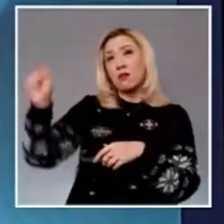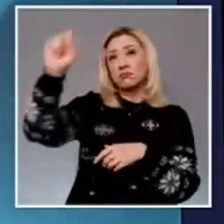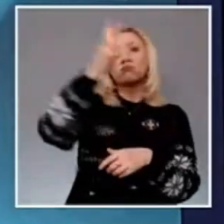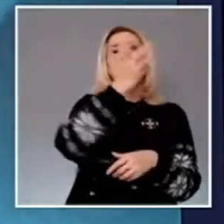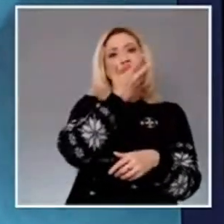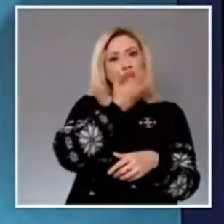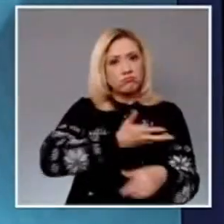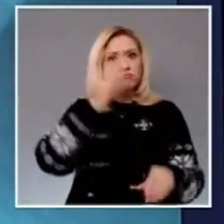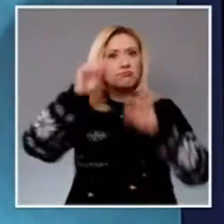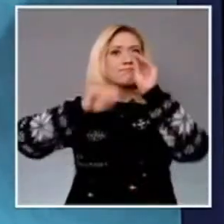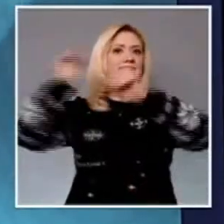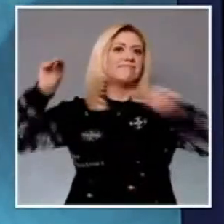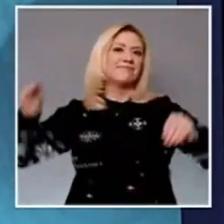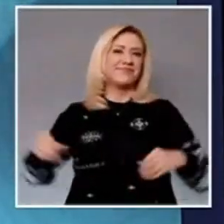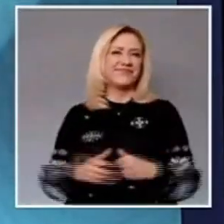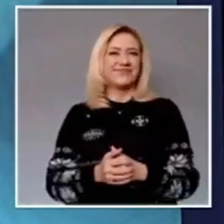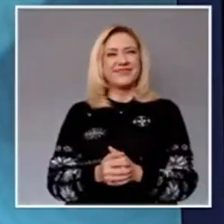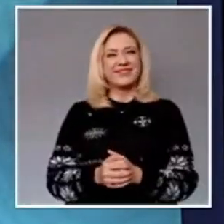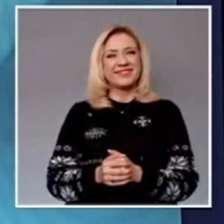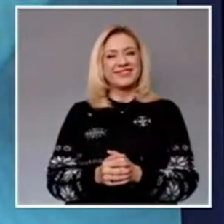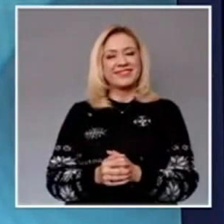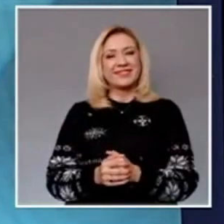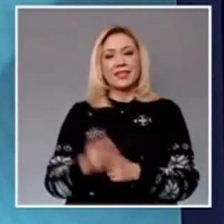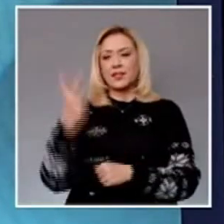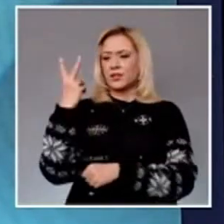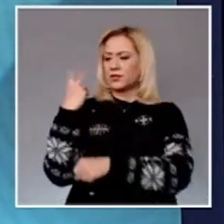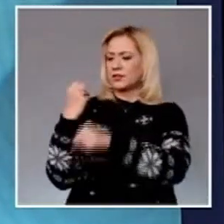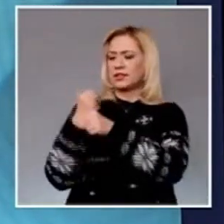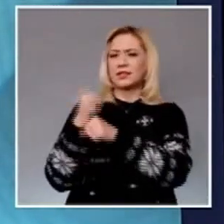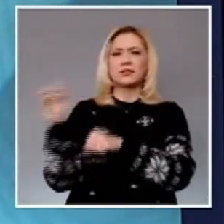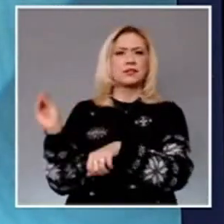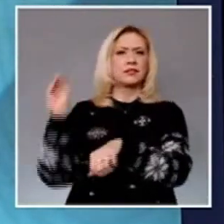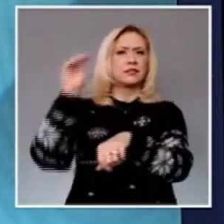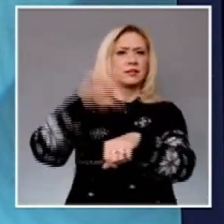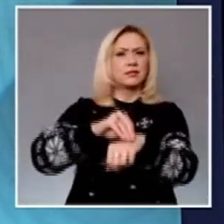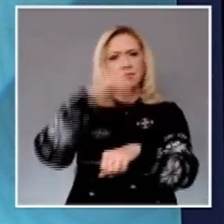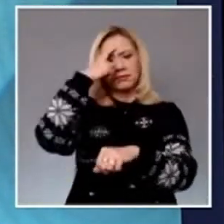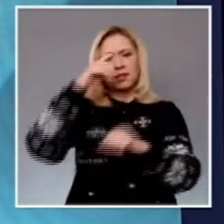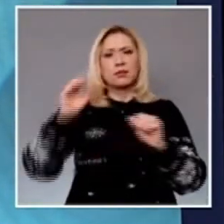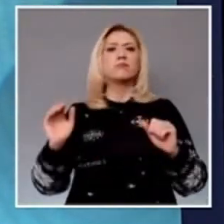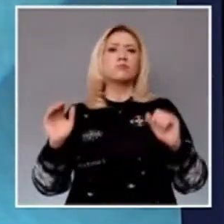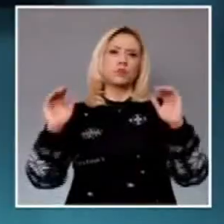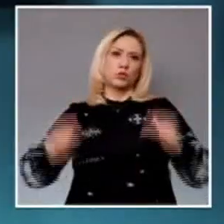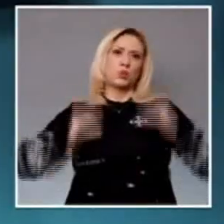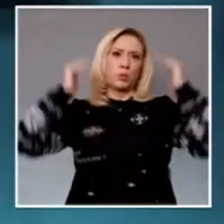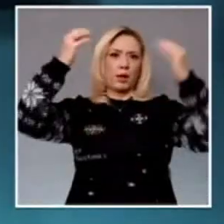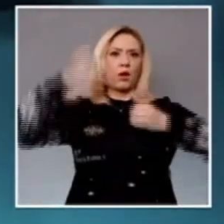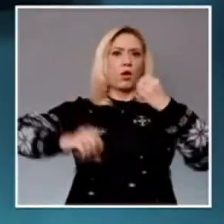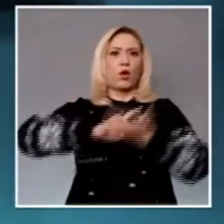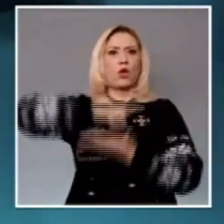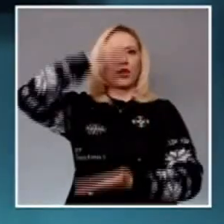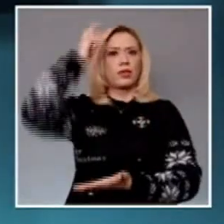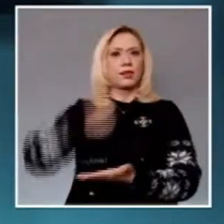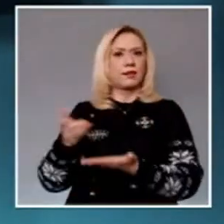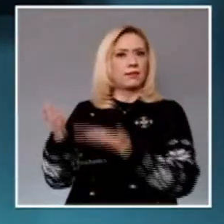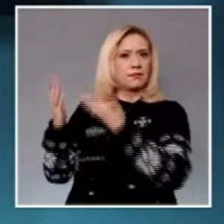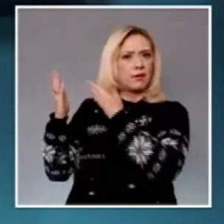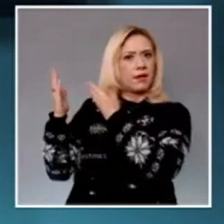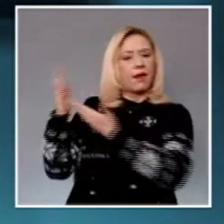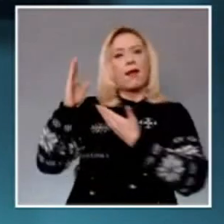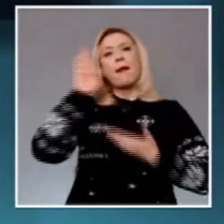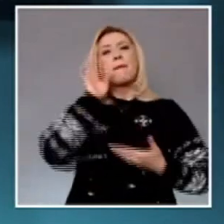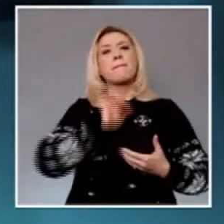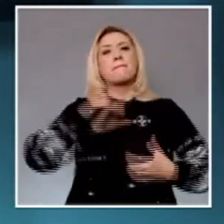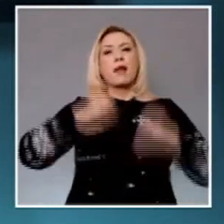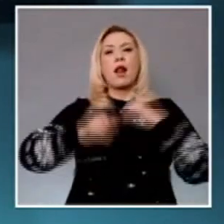Y a 2 años de haber sido designada como integrante del Pleno de la Suprema Corte de Justicia de la Nación, la ministra Loretta Ortiz Alf agradeció en sus